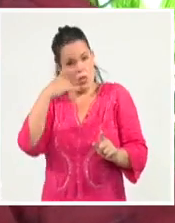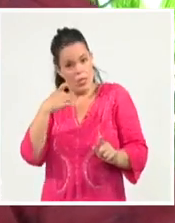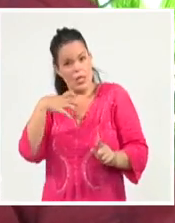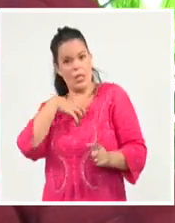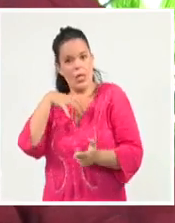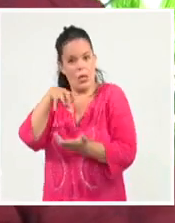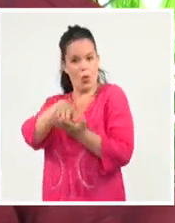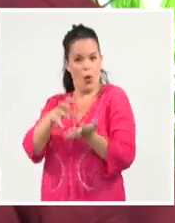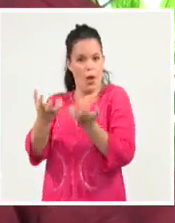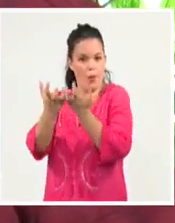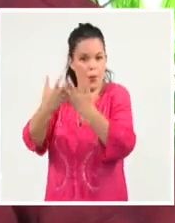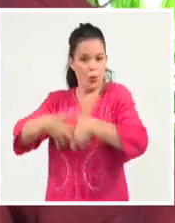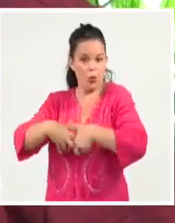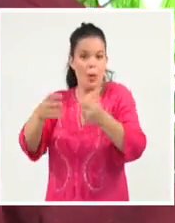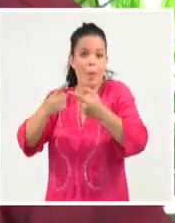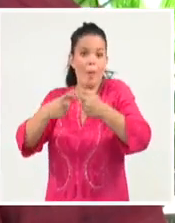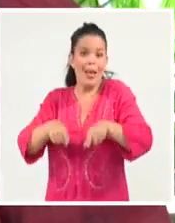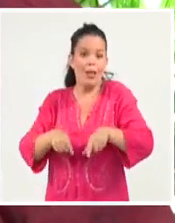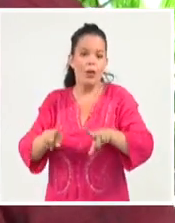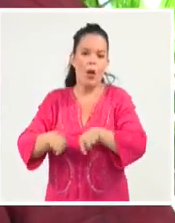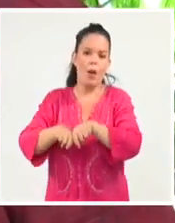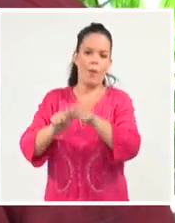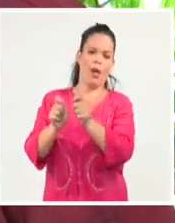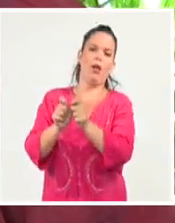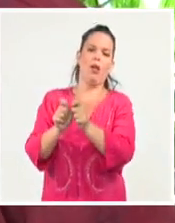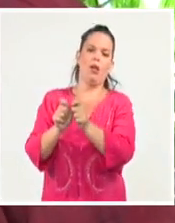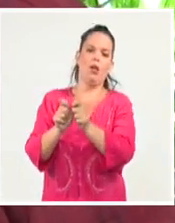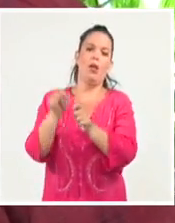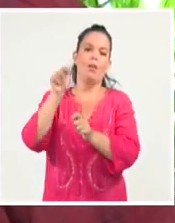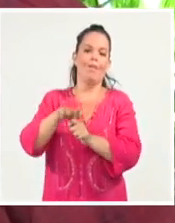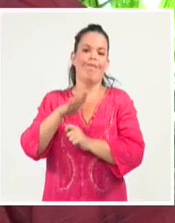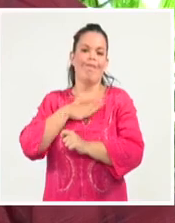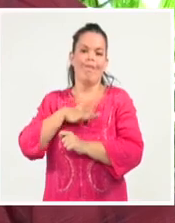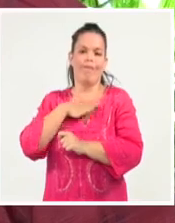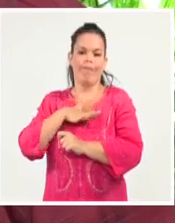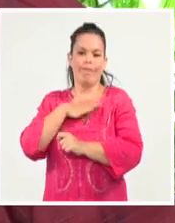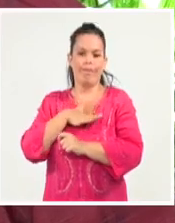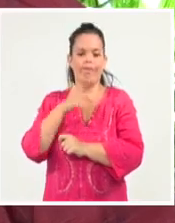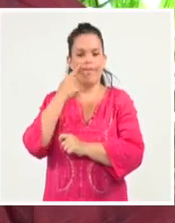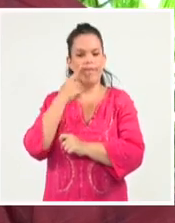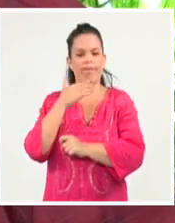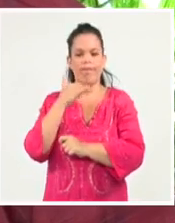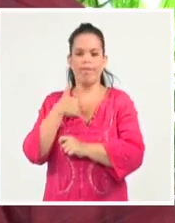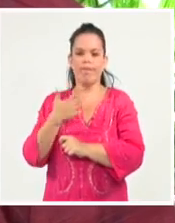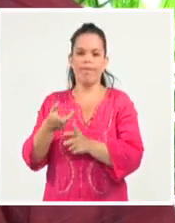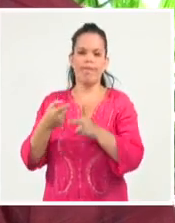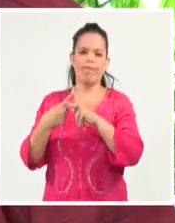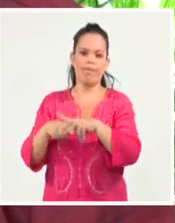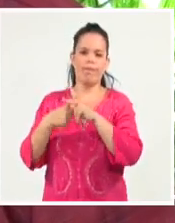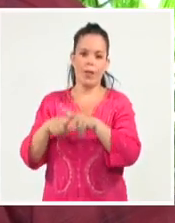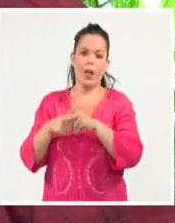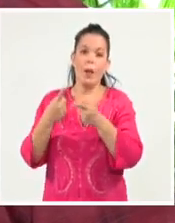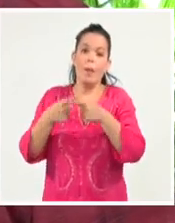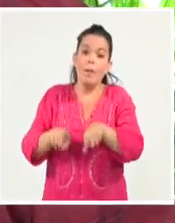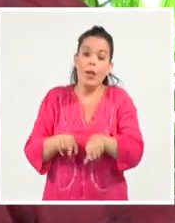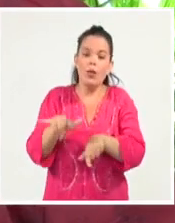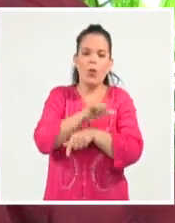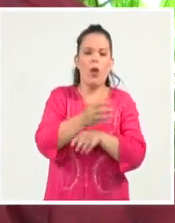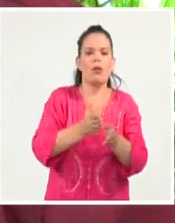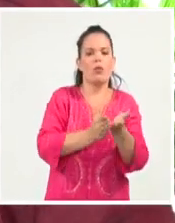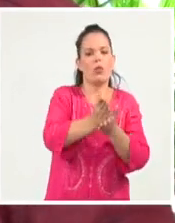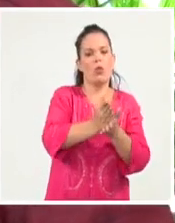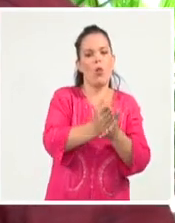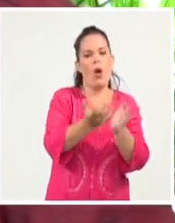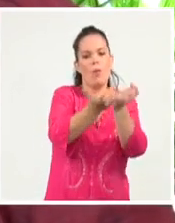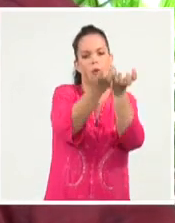esperaba y que tendremos que recuperar para poder seguir los niveles de producción que tiene el país. Yo creo